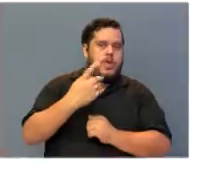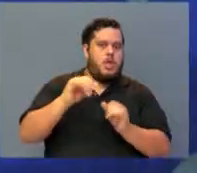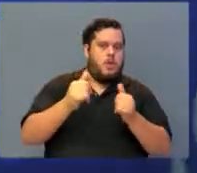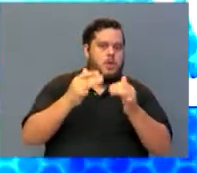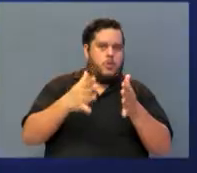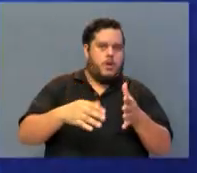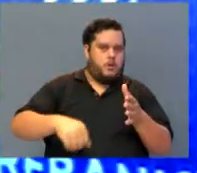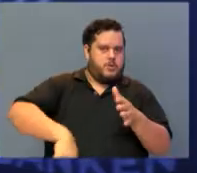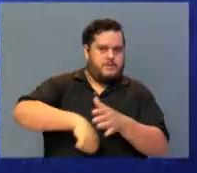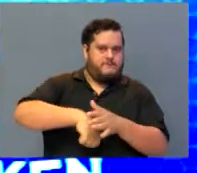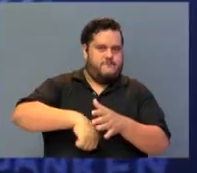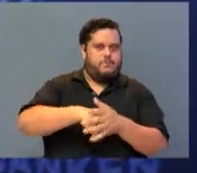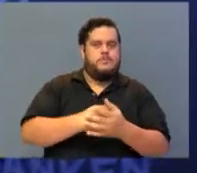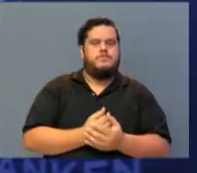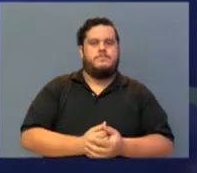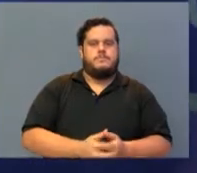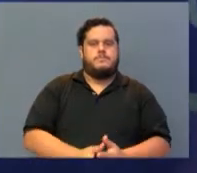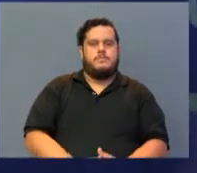fútbol.